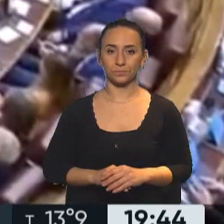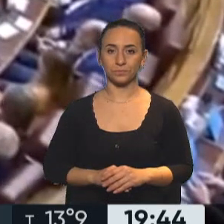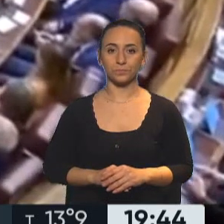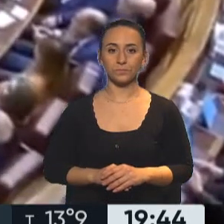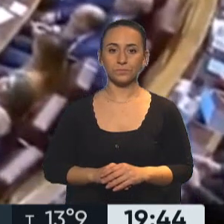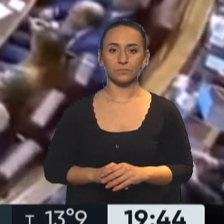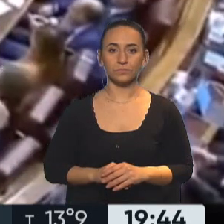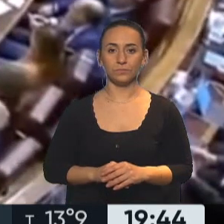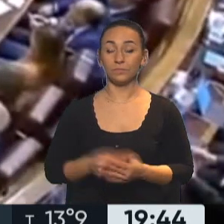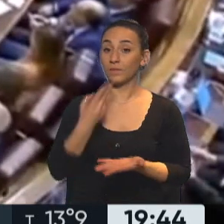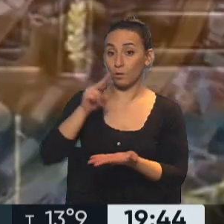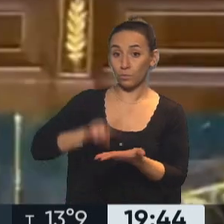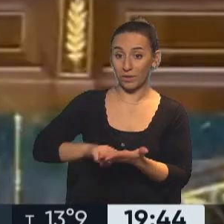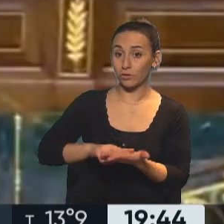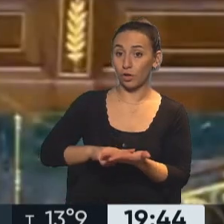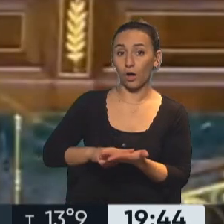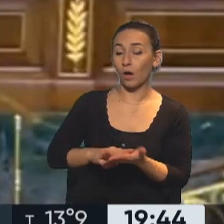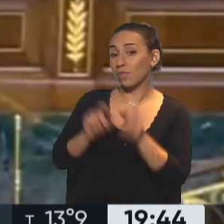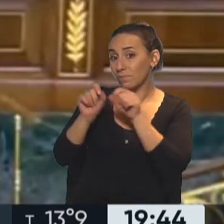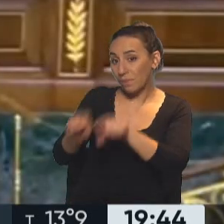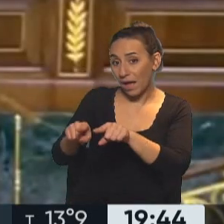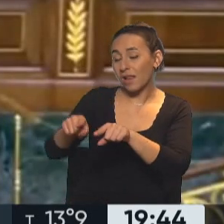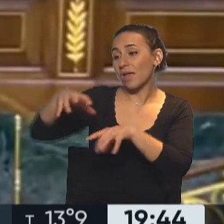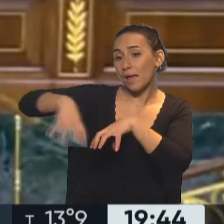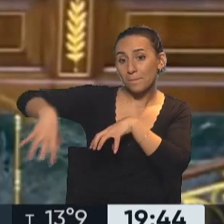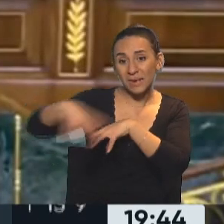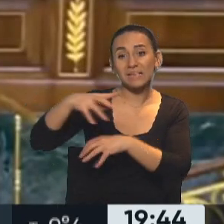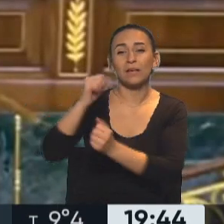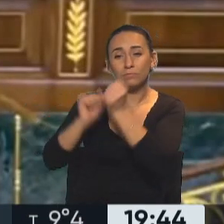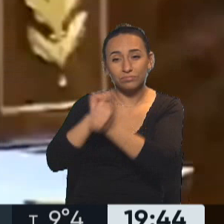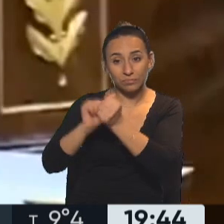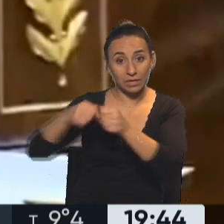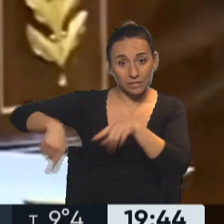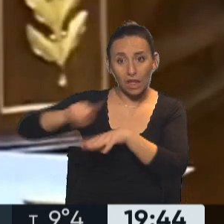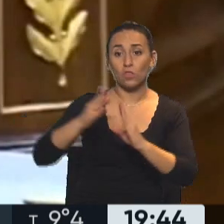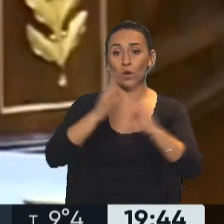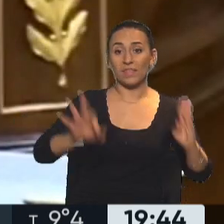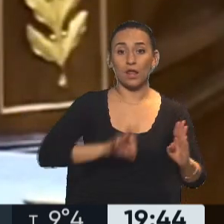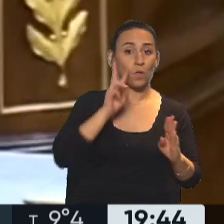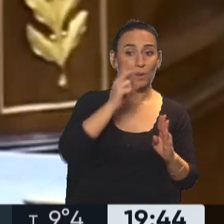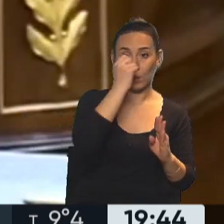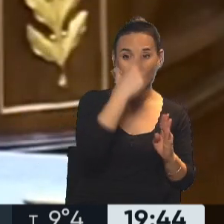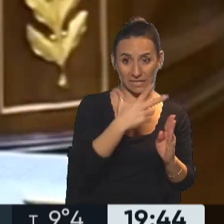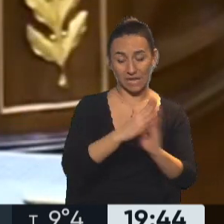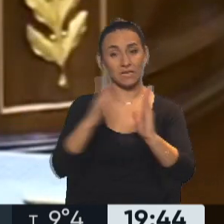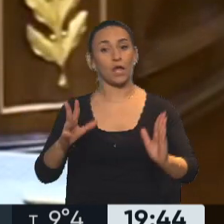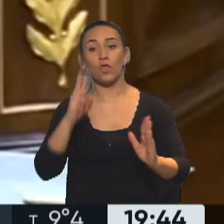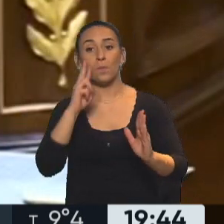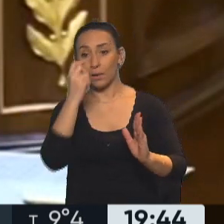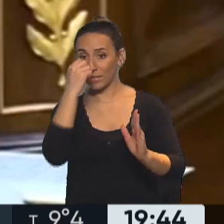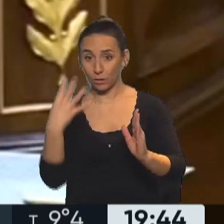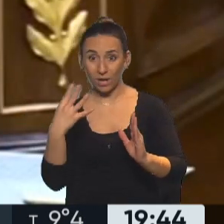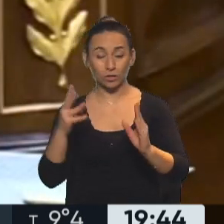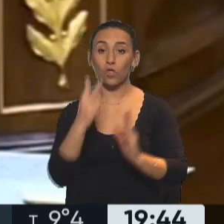Un impuesto excepcional a las grandes empresas energéticas que estará en vigor en el año 2023 y el año 2024, que afectará